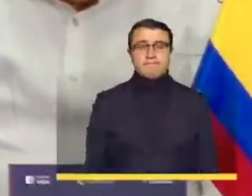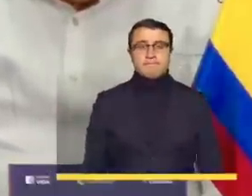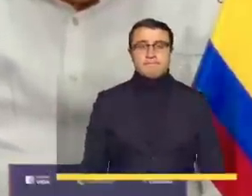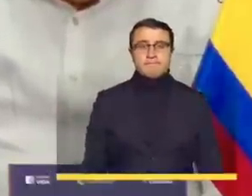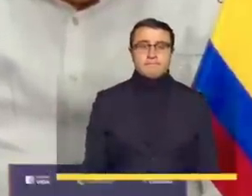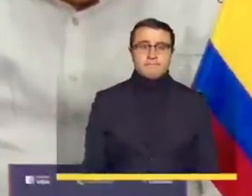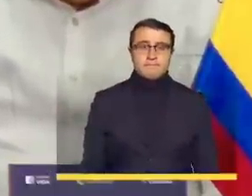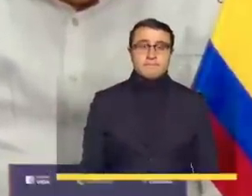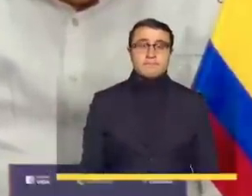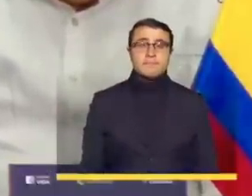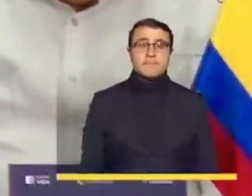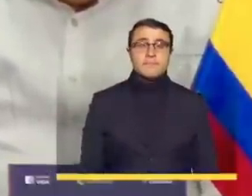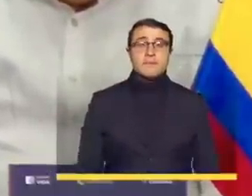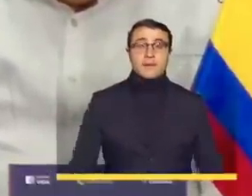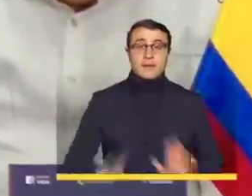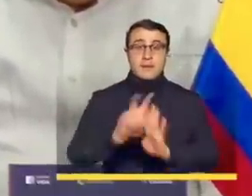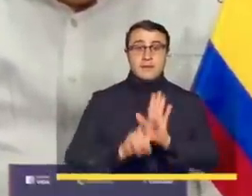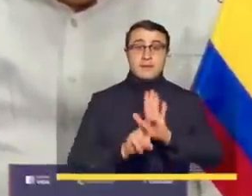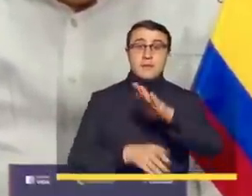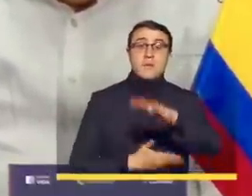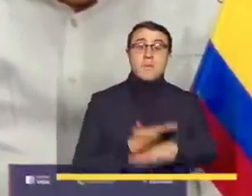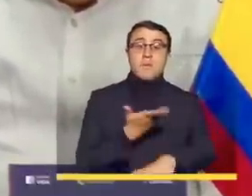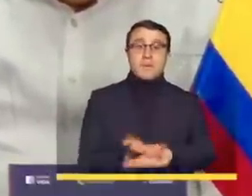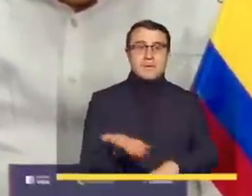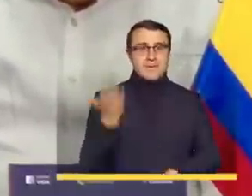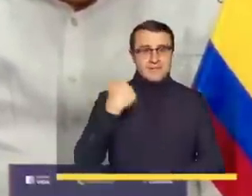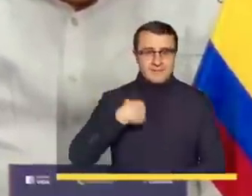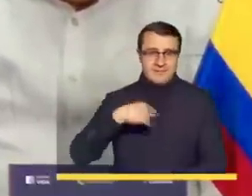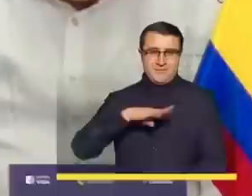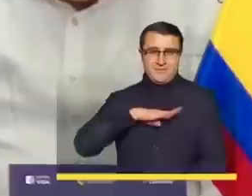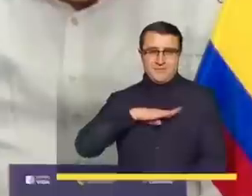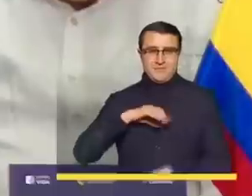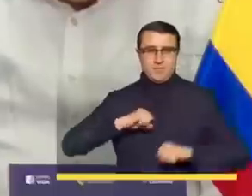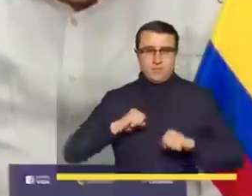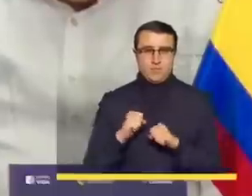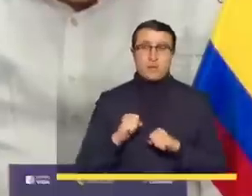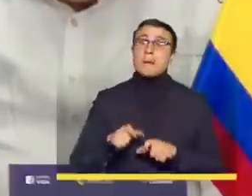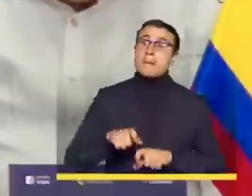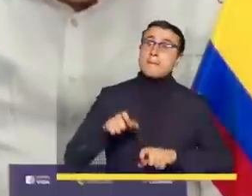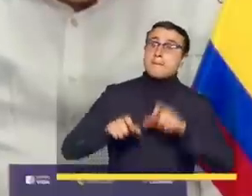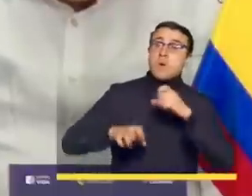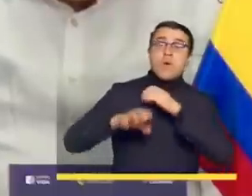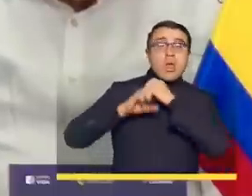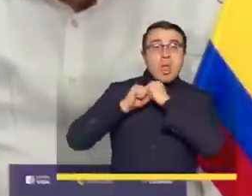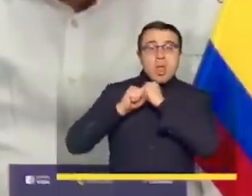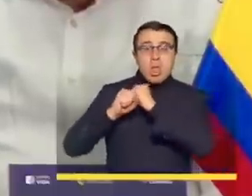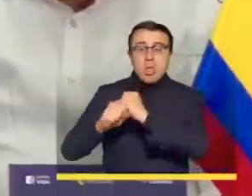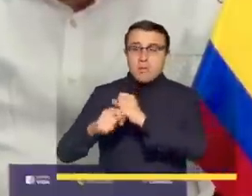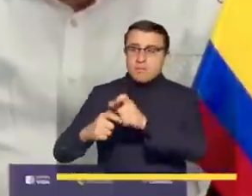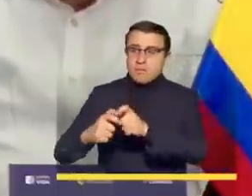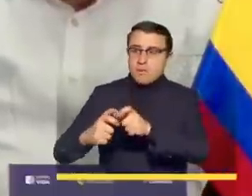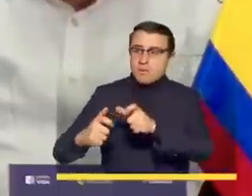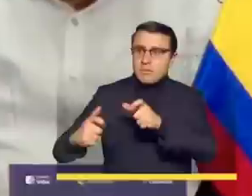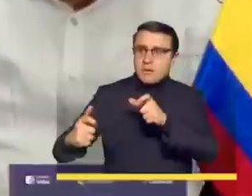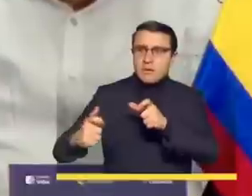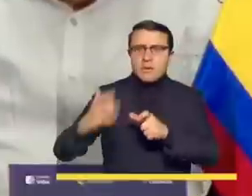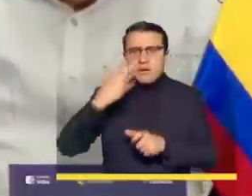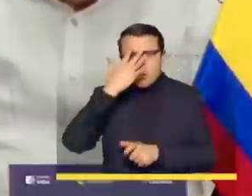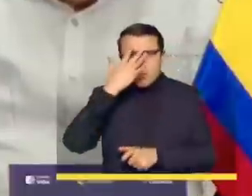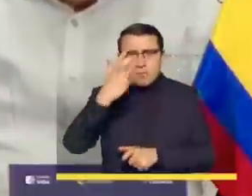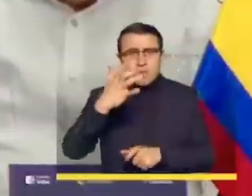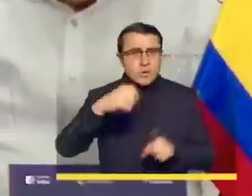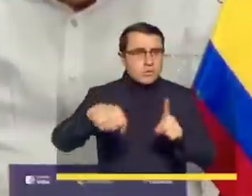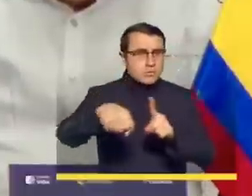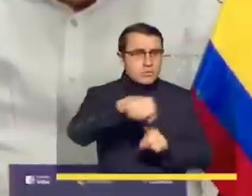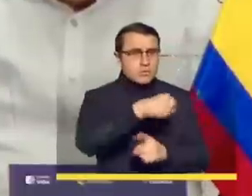Tesis discutidas en la Bogotá Humana. Las adicciones crecen porque hay falta de afectos en